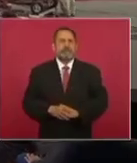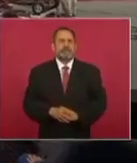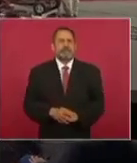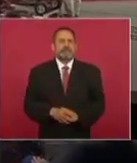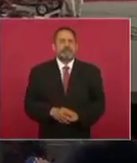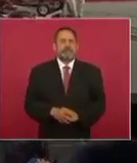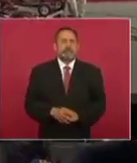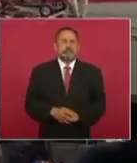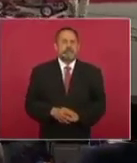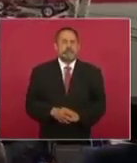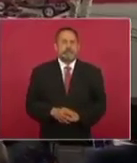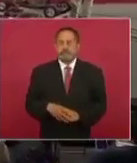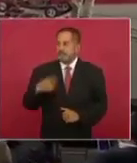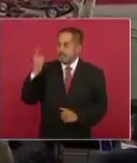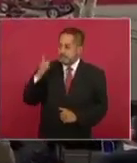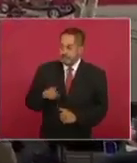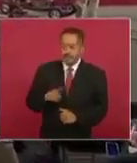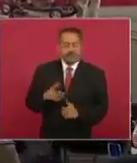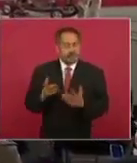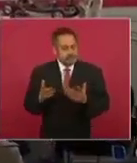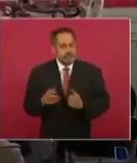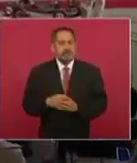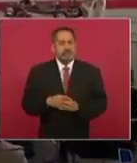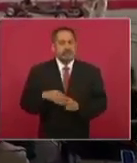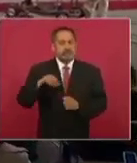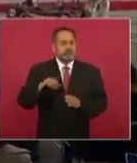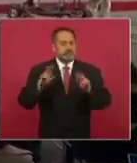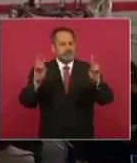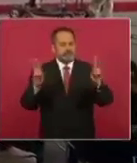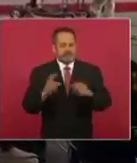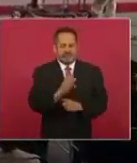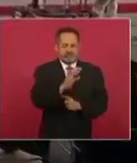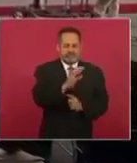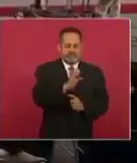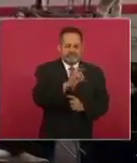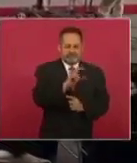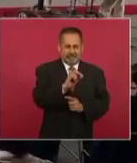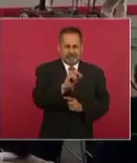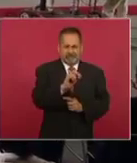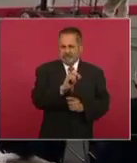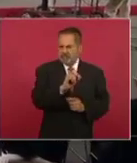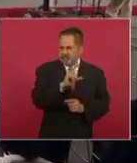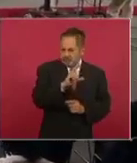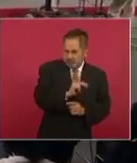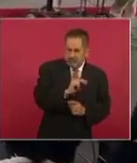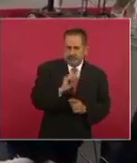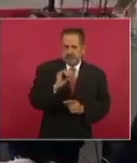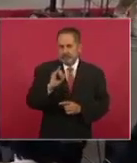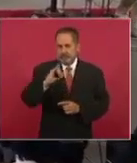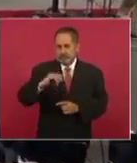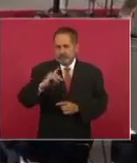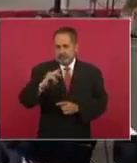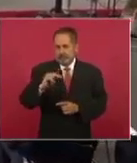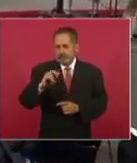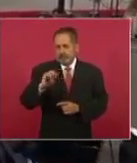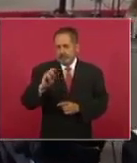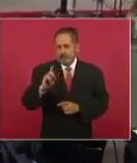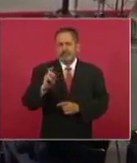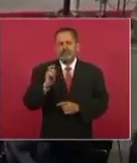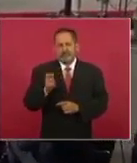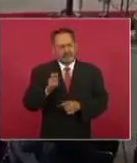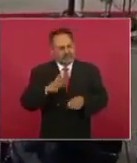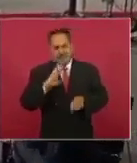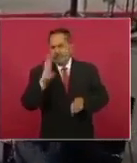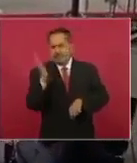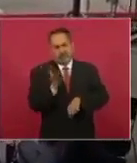Como usted lo ha instruido, esta es la sección cero impunidad, no hay crimen sin castigo, la justicia